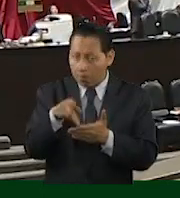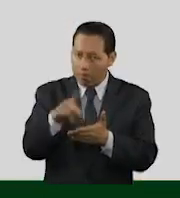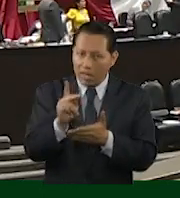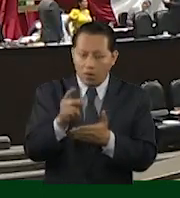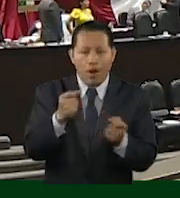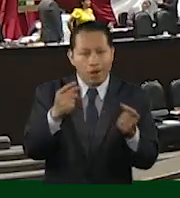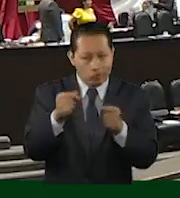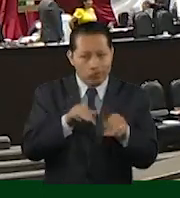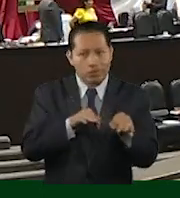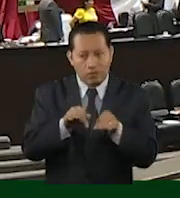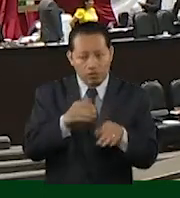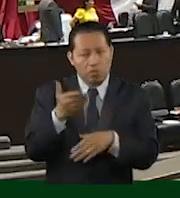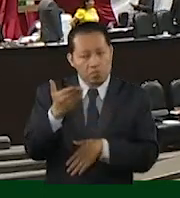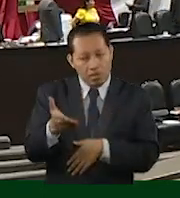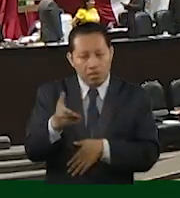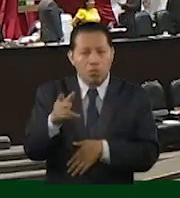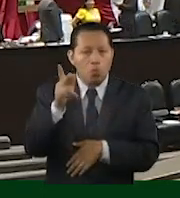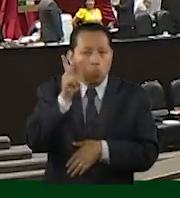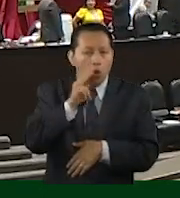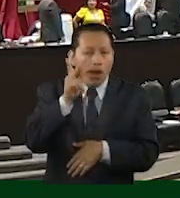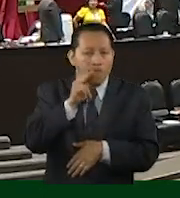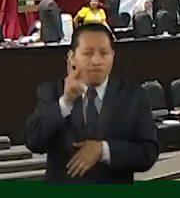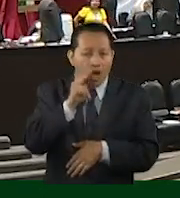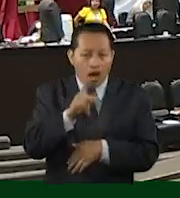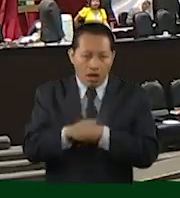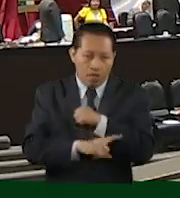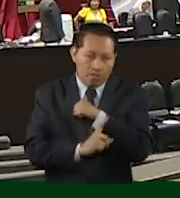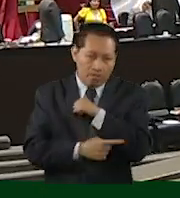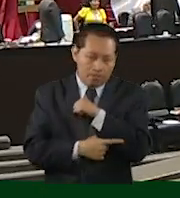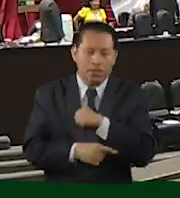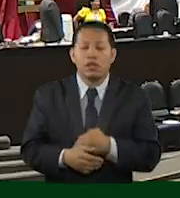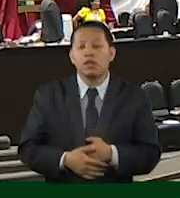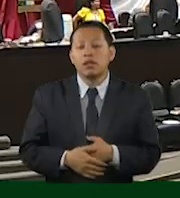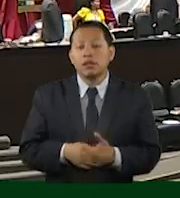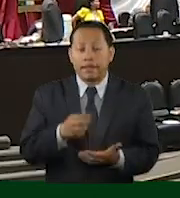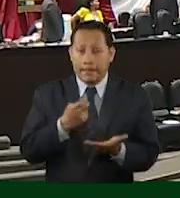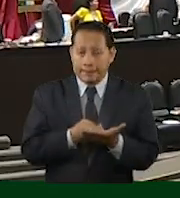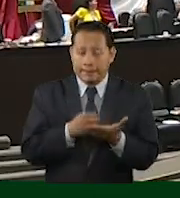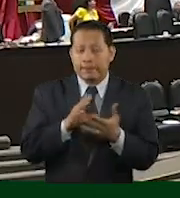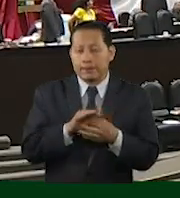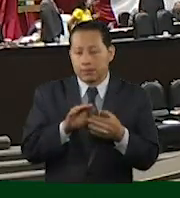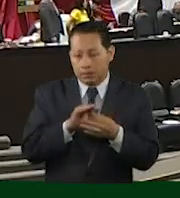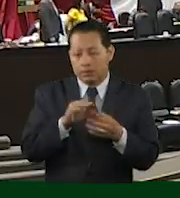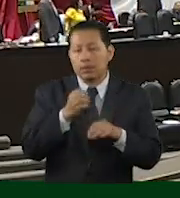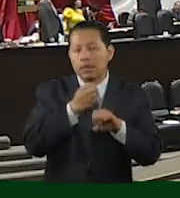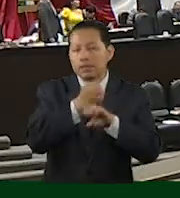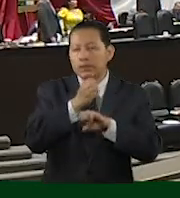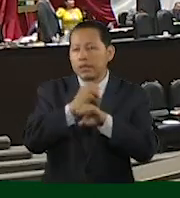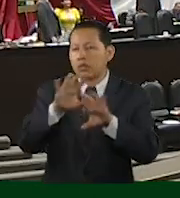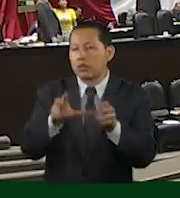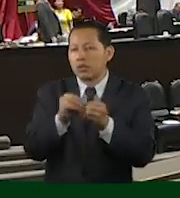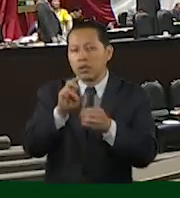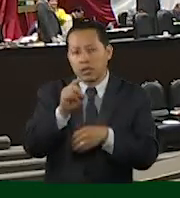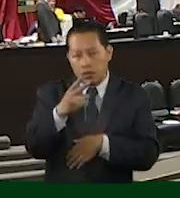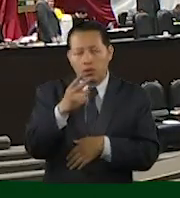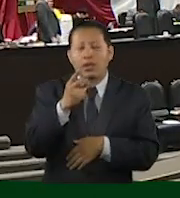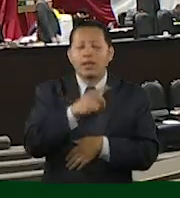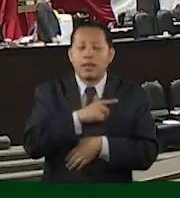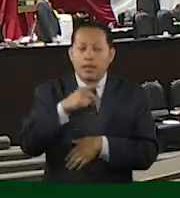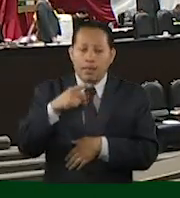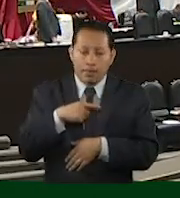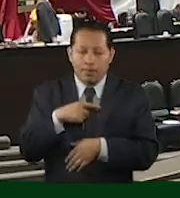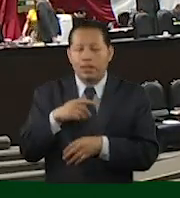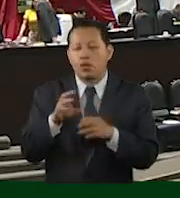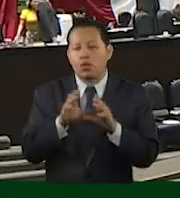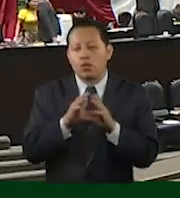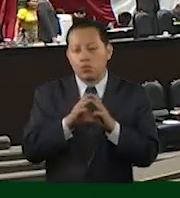embarazo. Esta reforma establece que las 32 entidades federativas deberán de